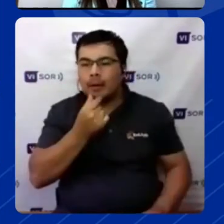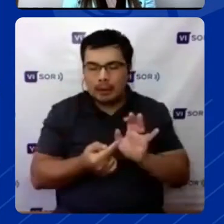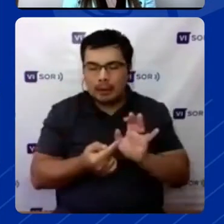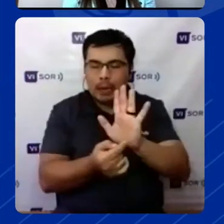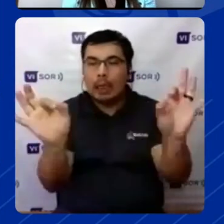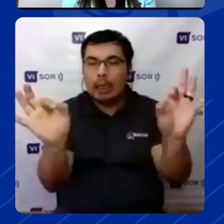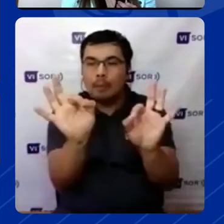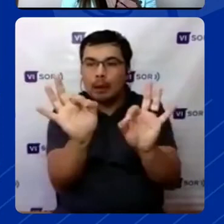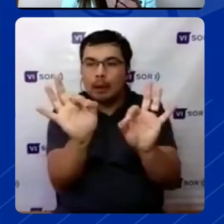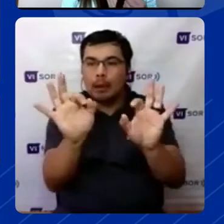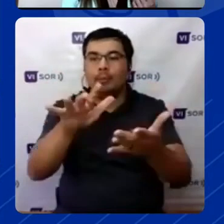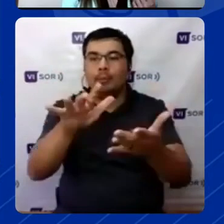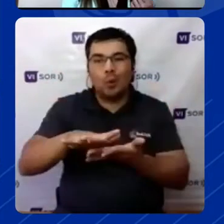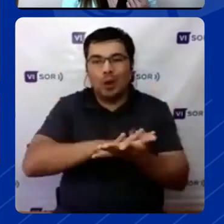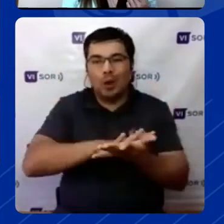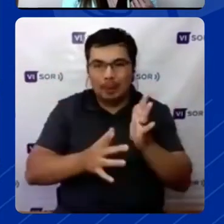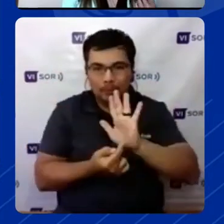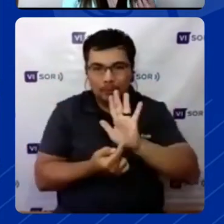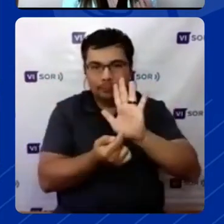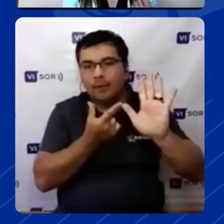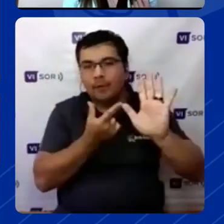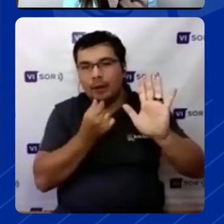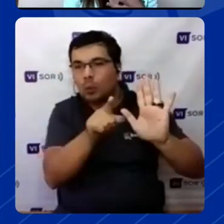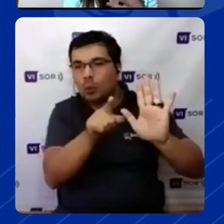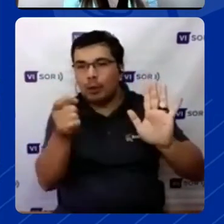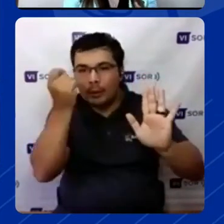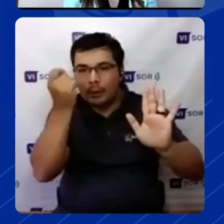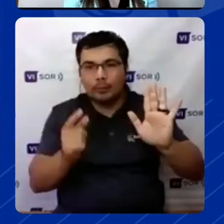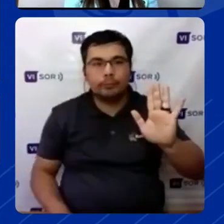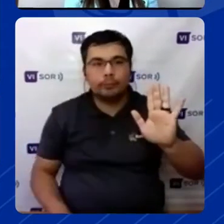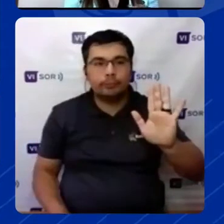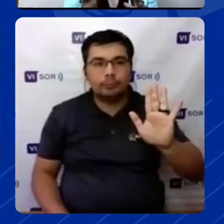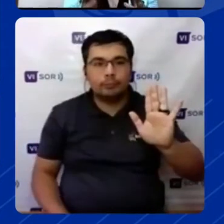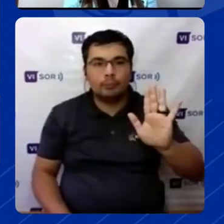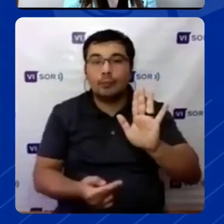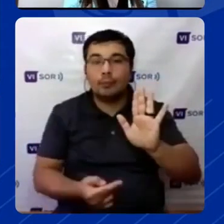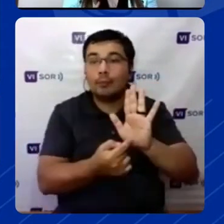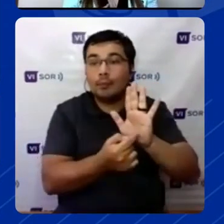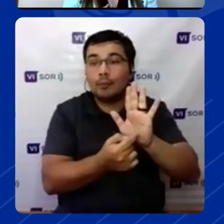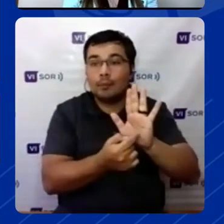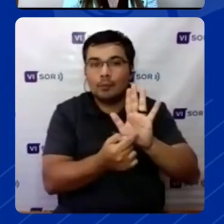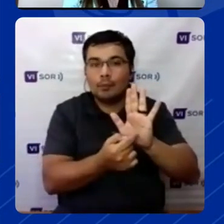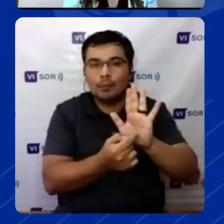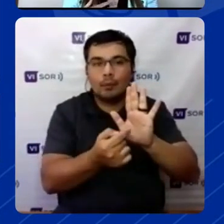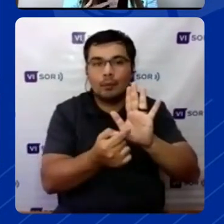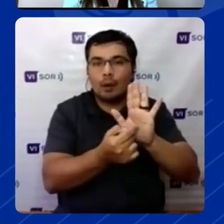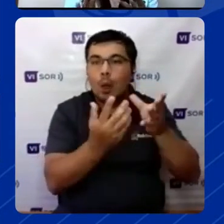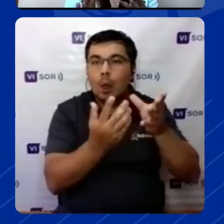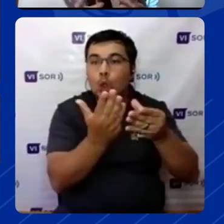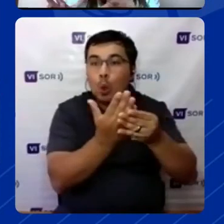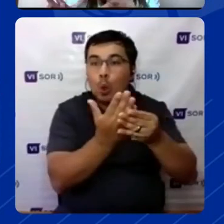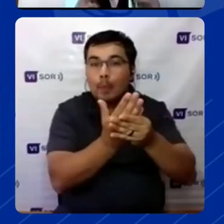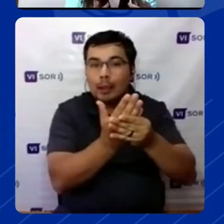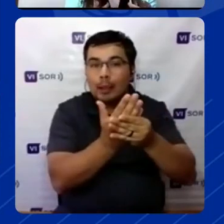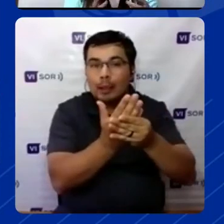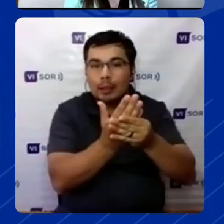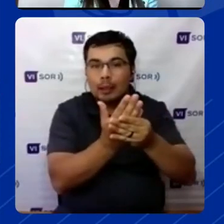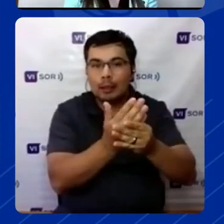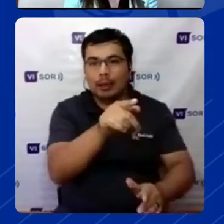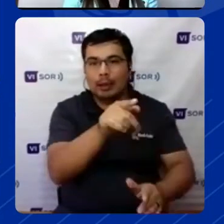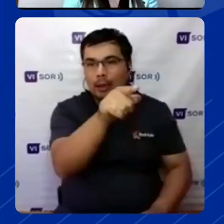de un ejemplo, que aquí vemos un documento en lectura, o sea, el fondo que viene